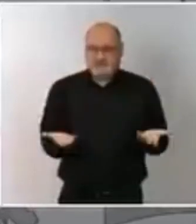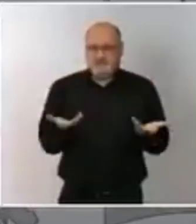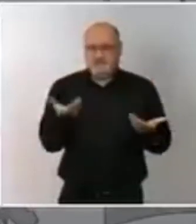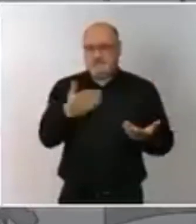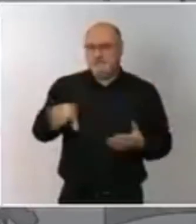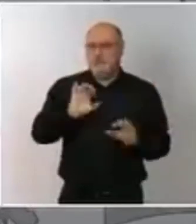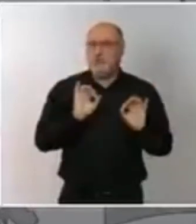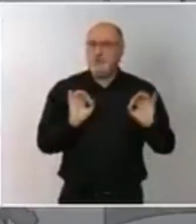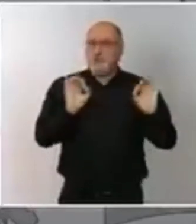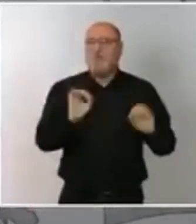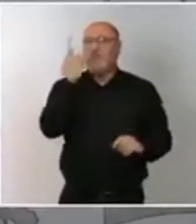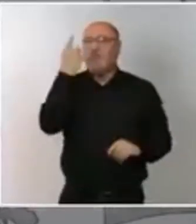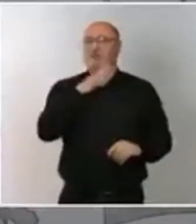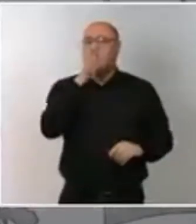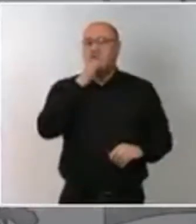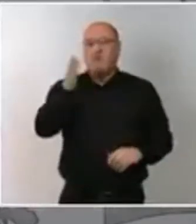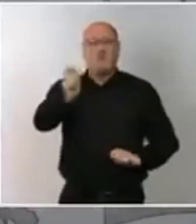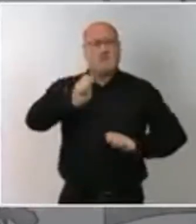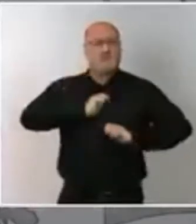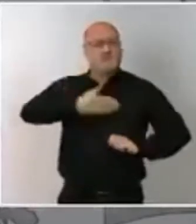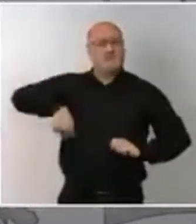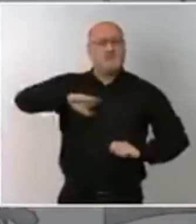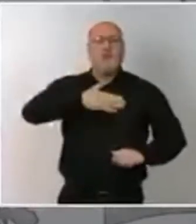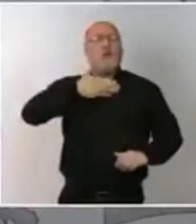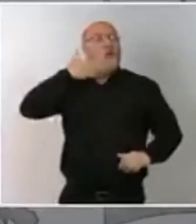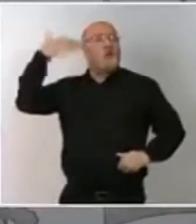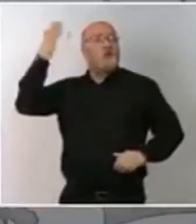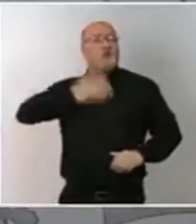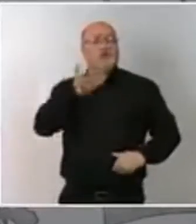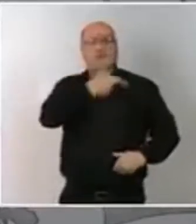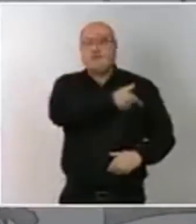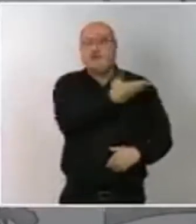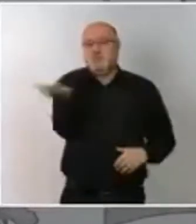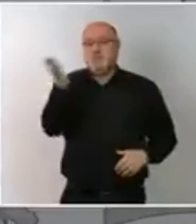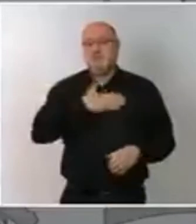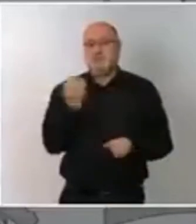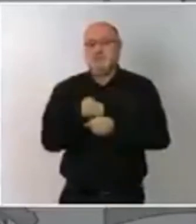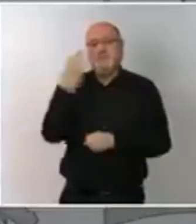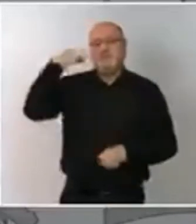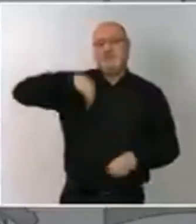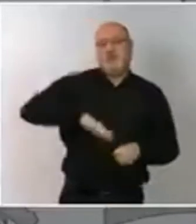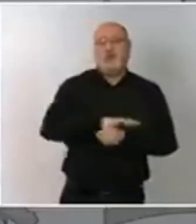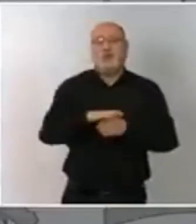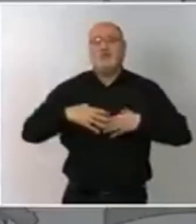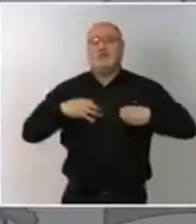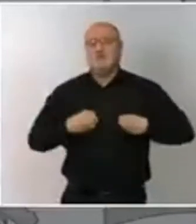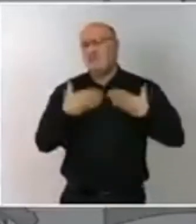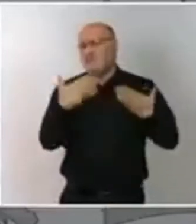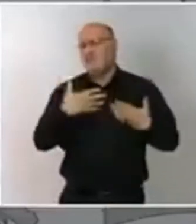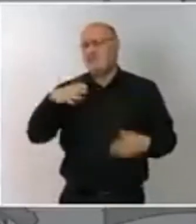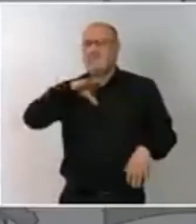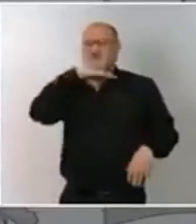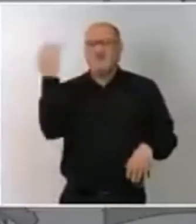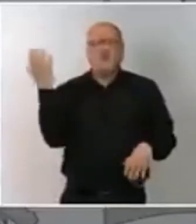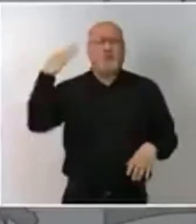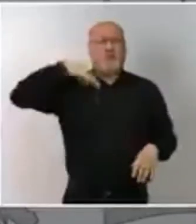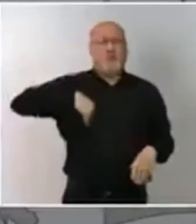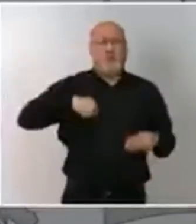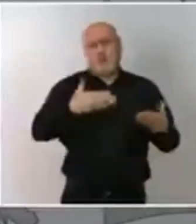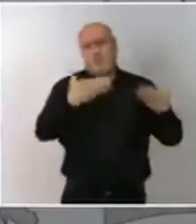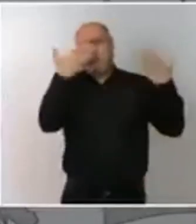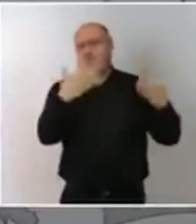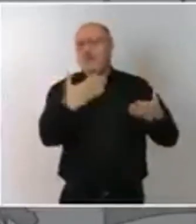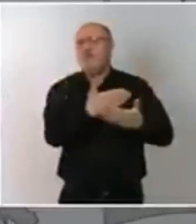de orgullo, sobre todo por la profesionalidad y la dedicación y el compromiso de nuestros profesionales sanitarios. Nuestro sistema sanitario tiene una